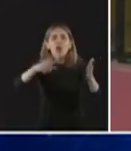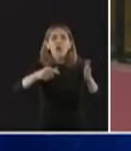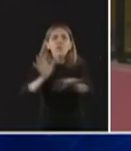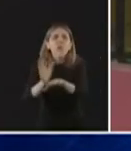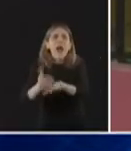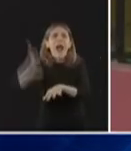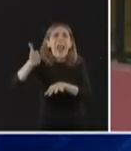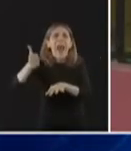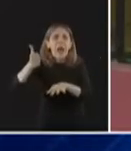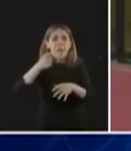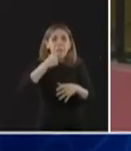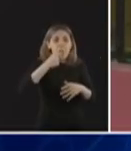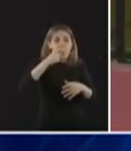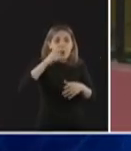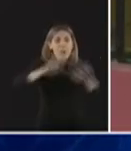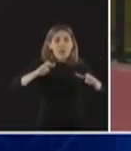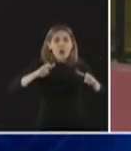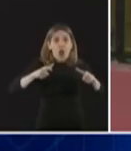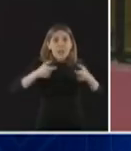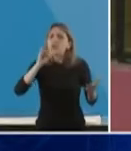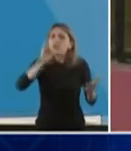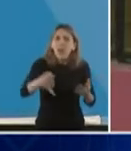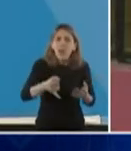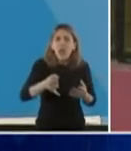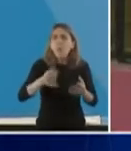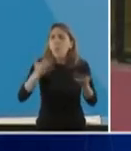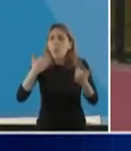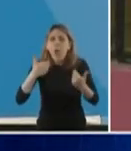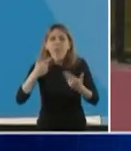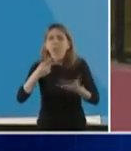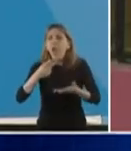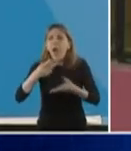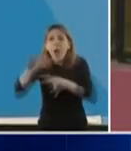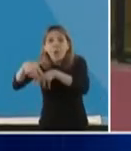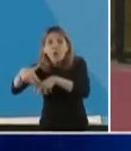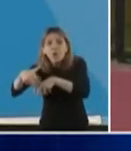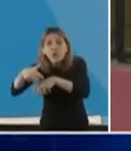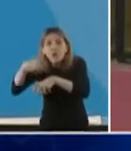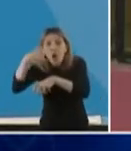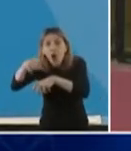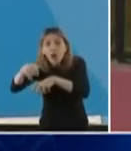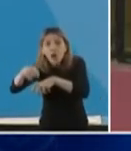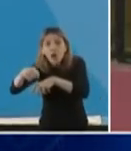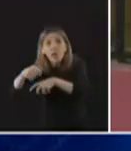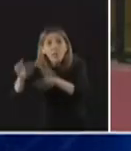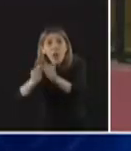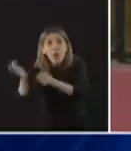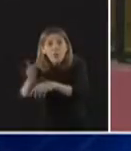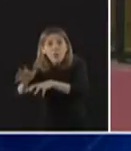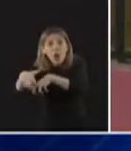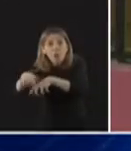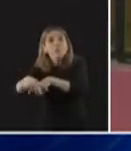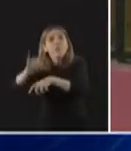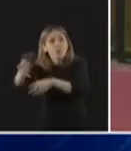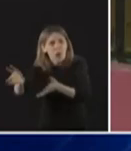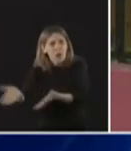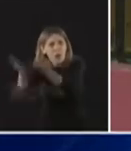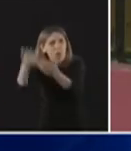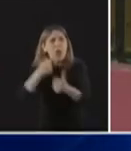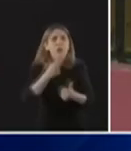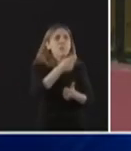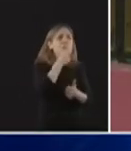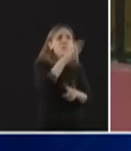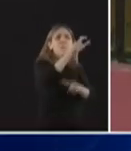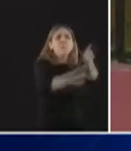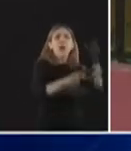sectores prioritarios hoy tenemos la oportunidad del litio en el norte segundo yacimiento más grande del mundo de vaca muerta se un